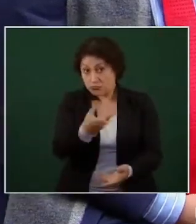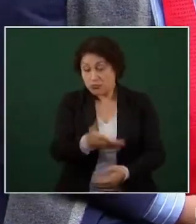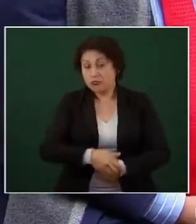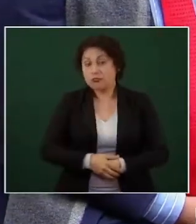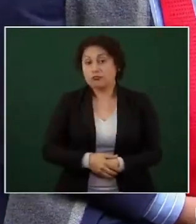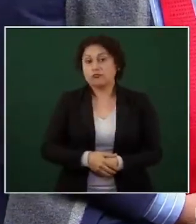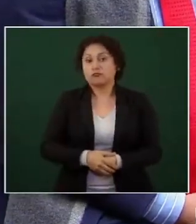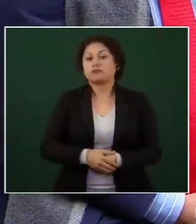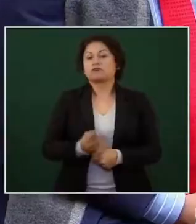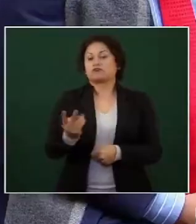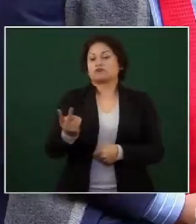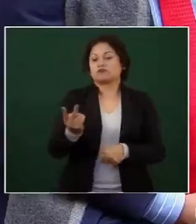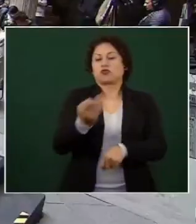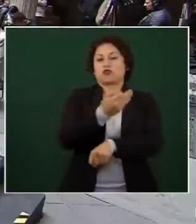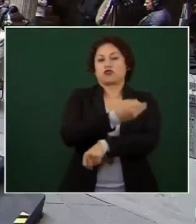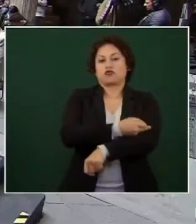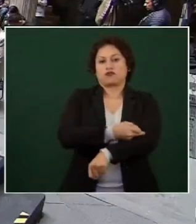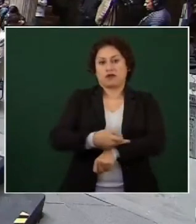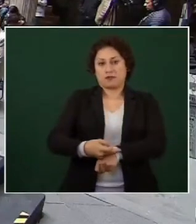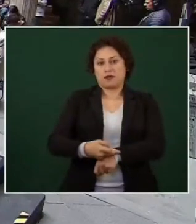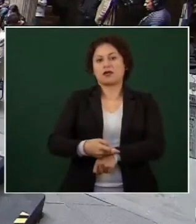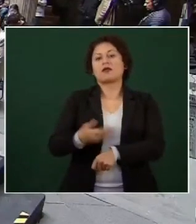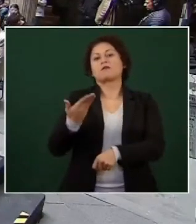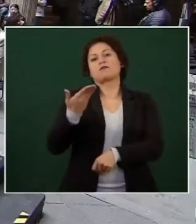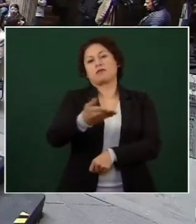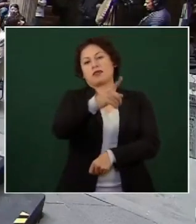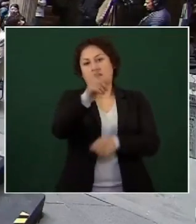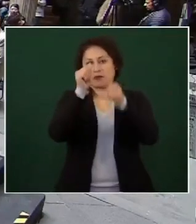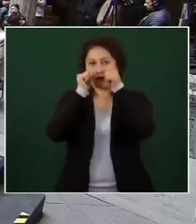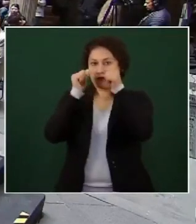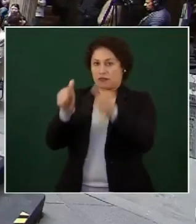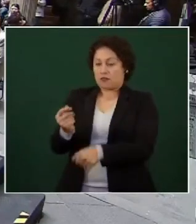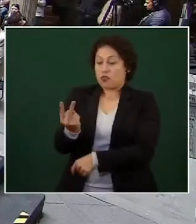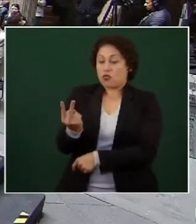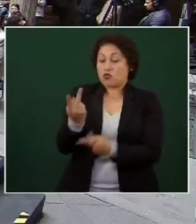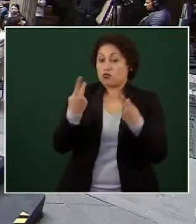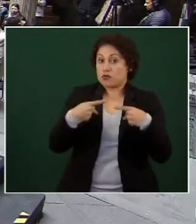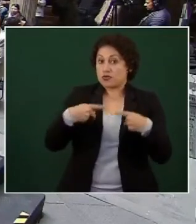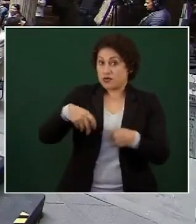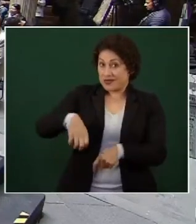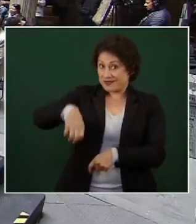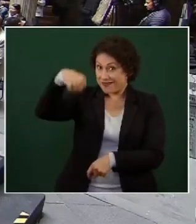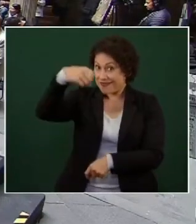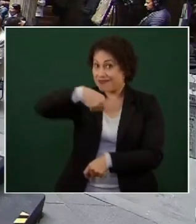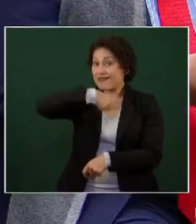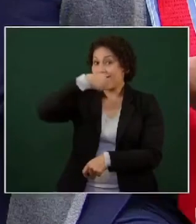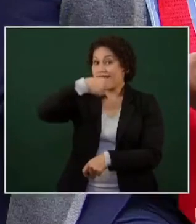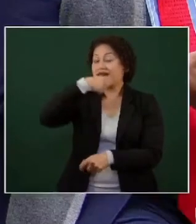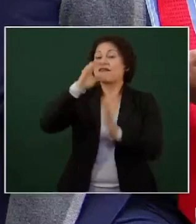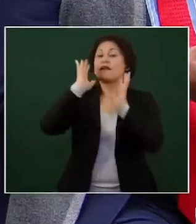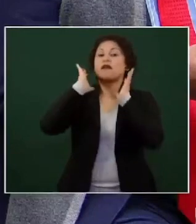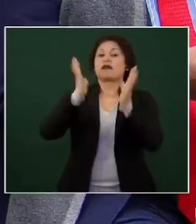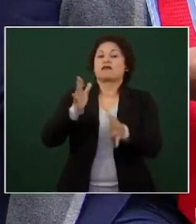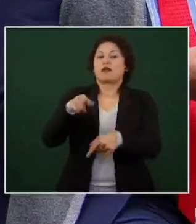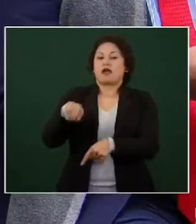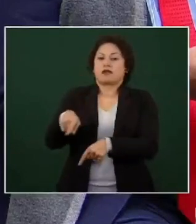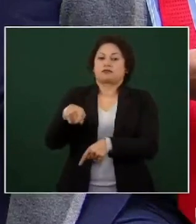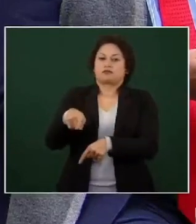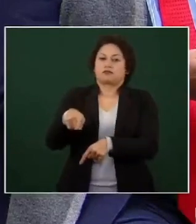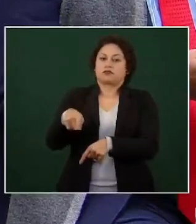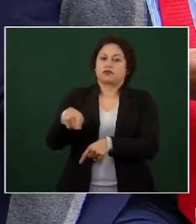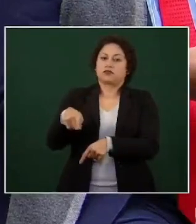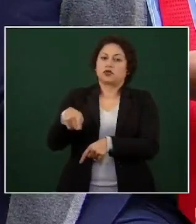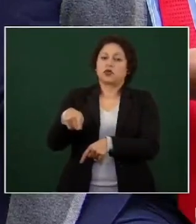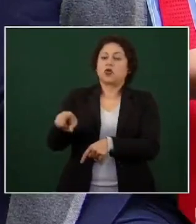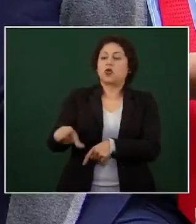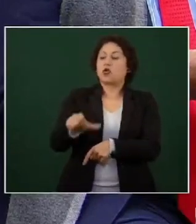también está solicitando su intervención. Son dos personas ya de la tercera edad que son víctimas del abuso